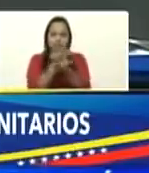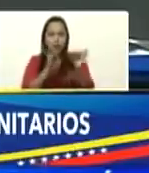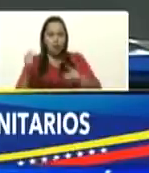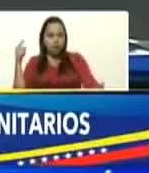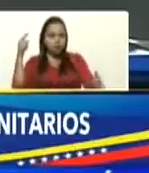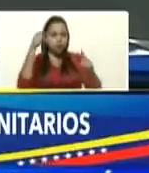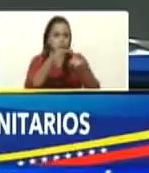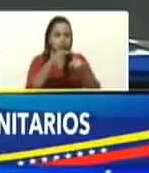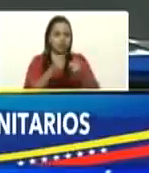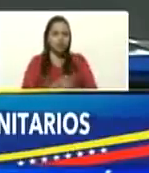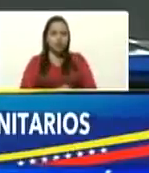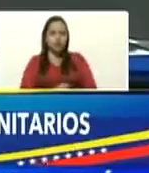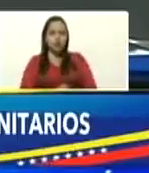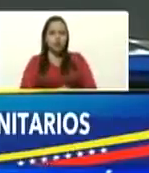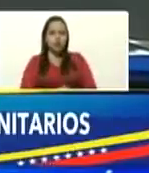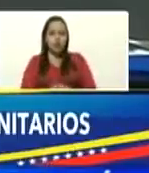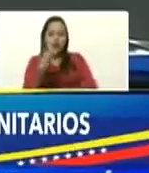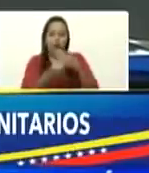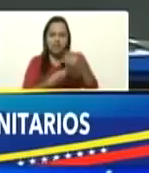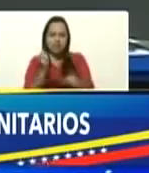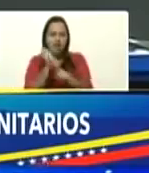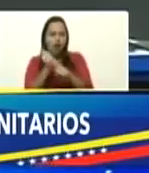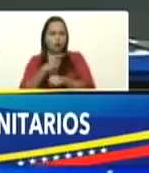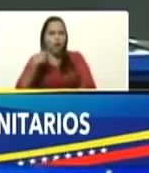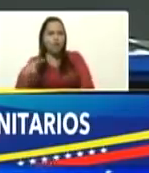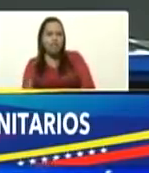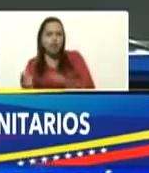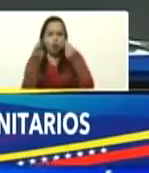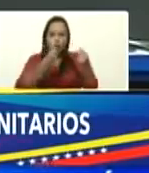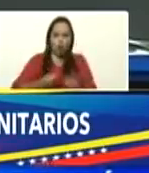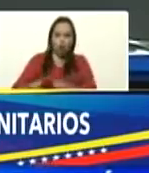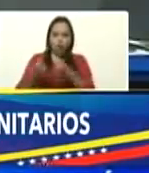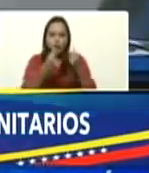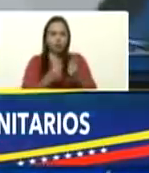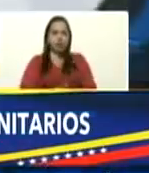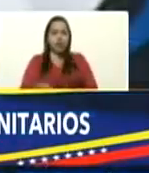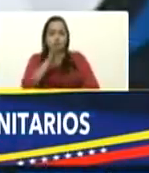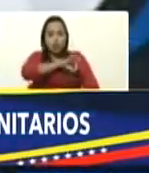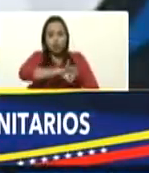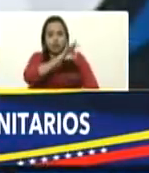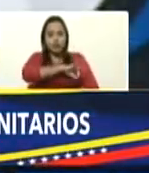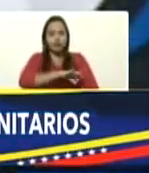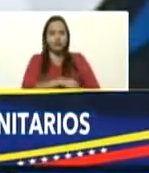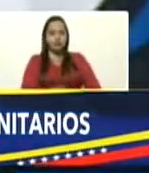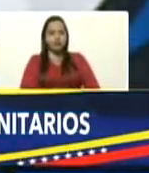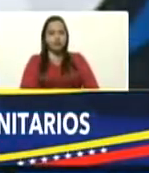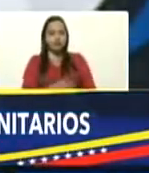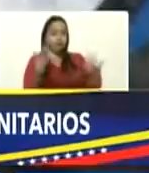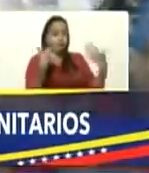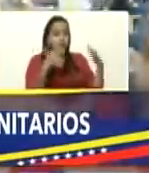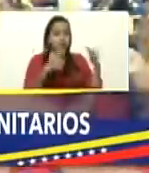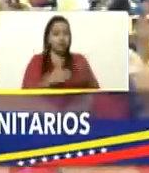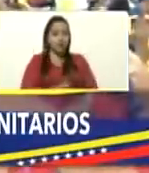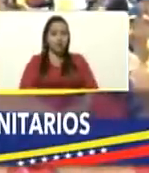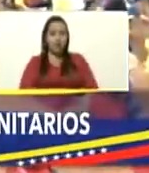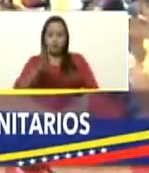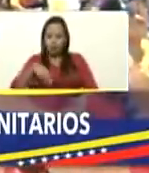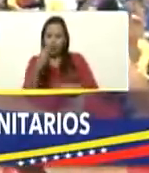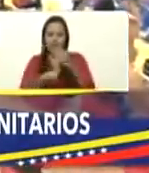directas el ejercicio del poder político, del poder económico, del poder social, el poder hacer de